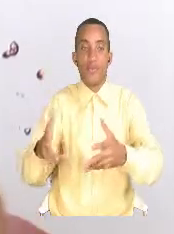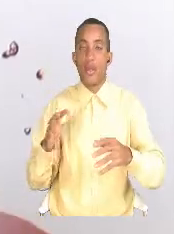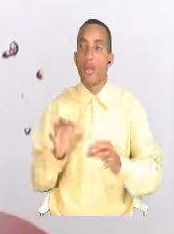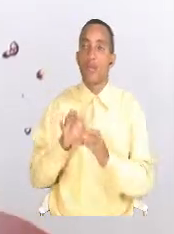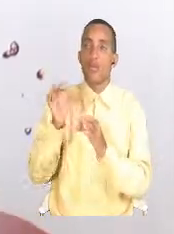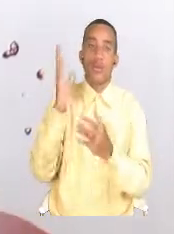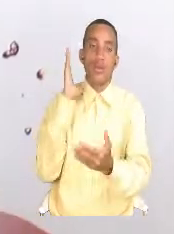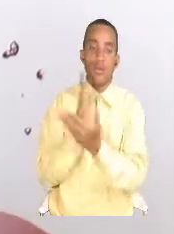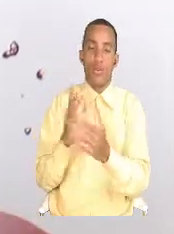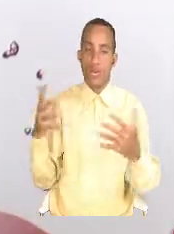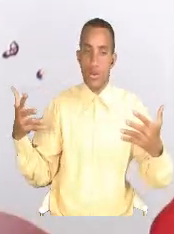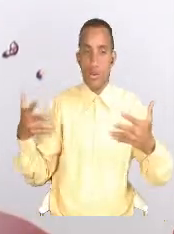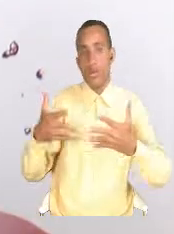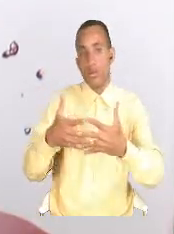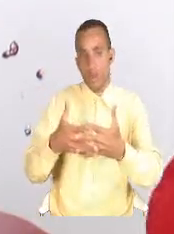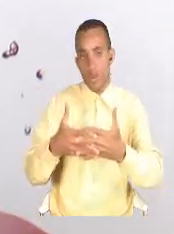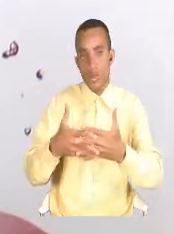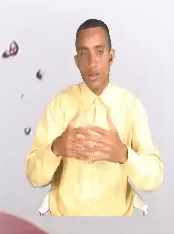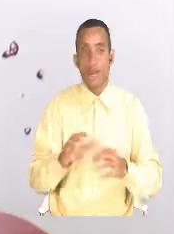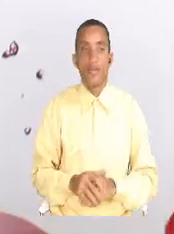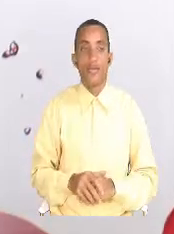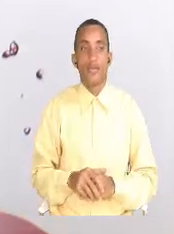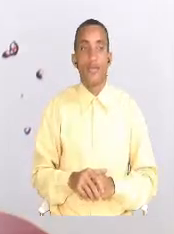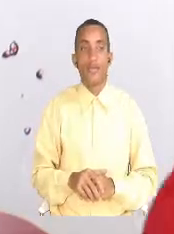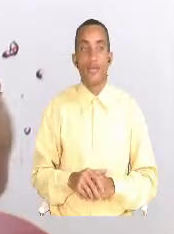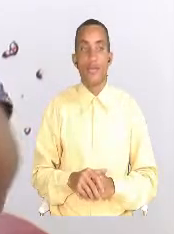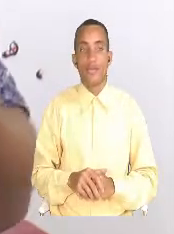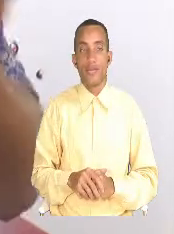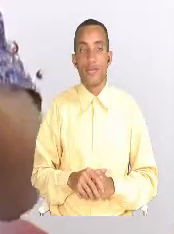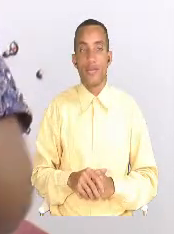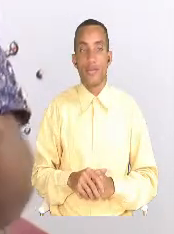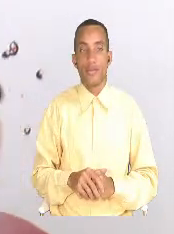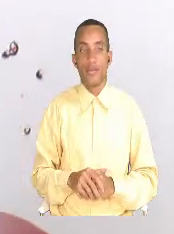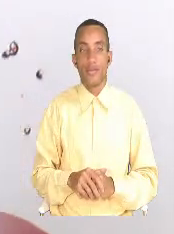ti, mañana por mí. ¡Anda!